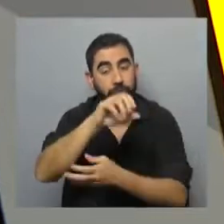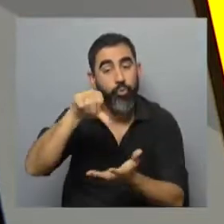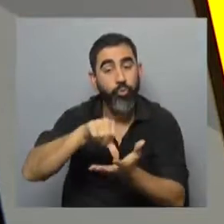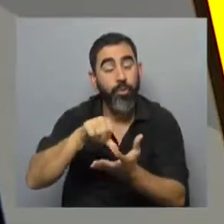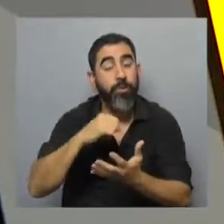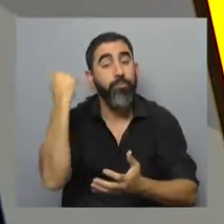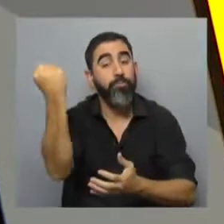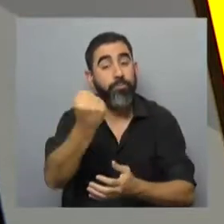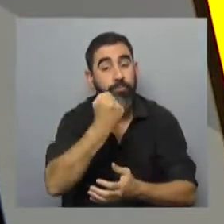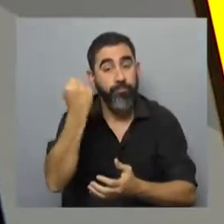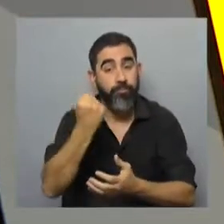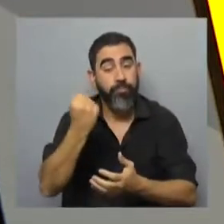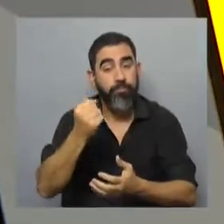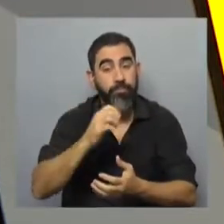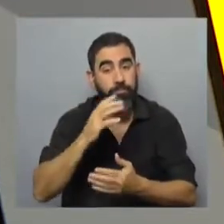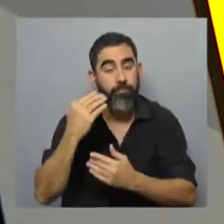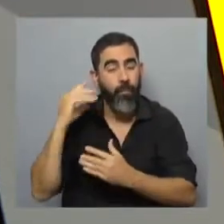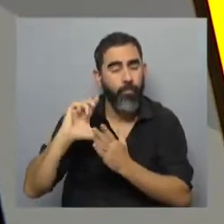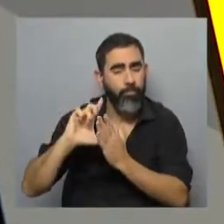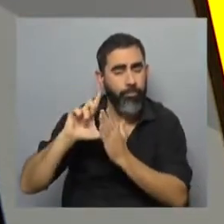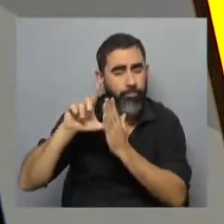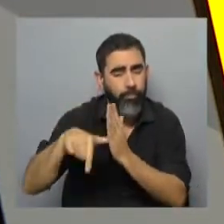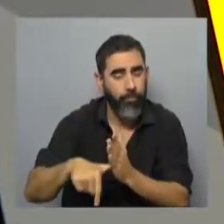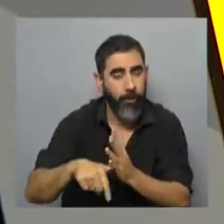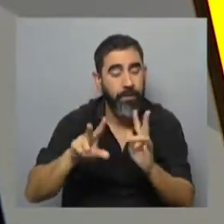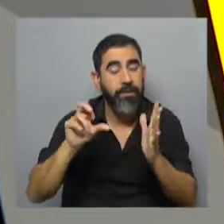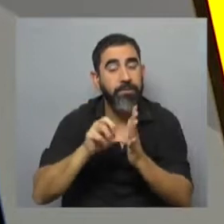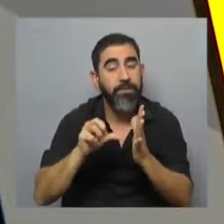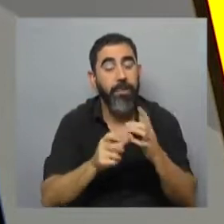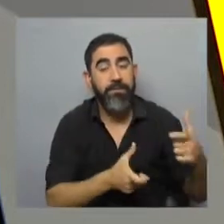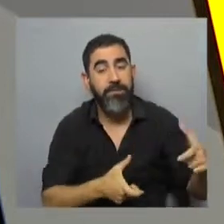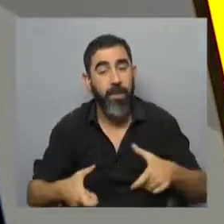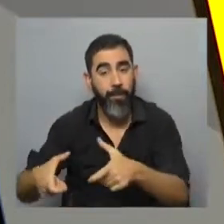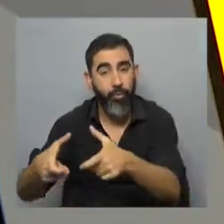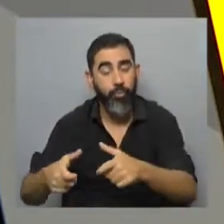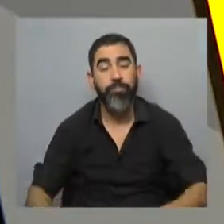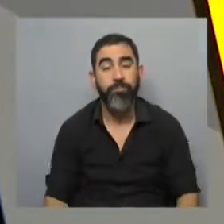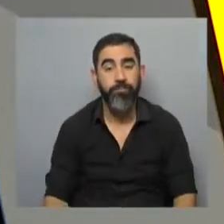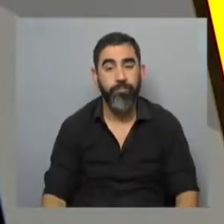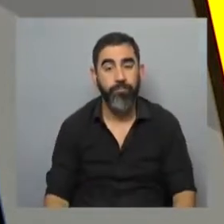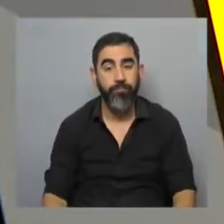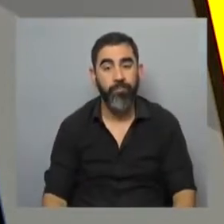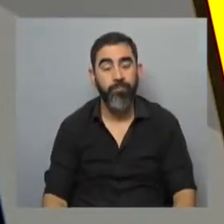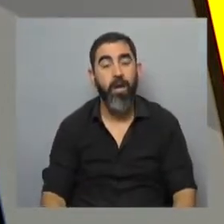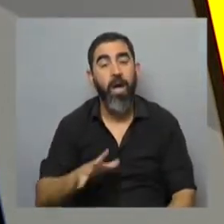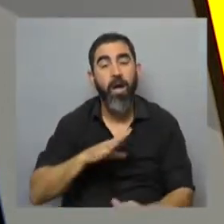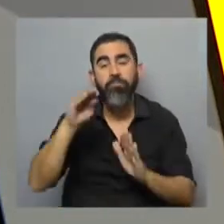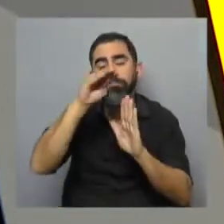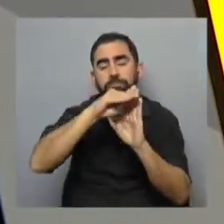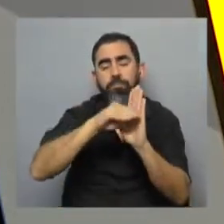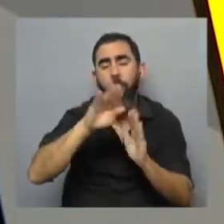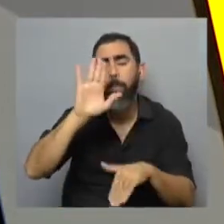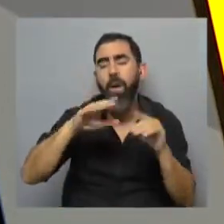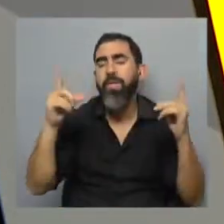importantes que están bastante atrás en su sistema de saneamiento. No sé si hay un ranking de cuál es la más